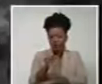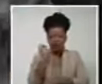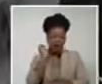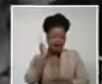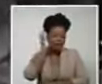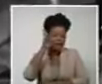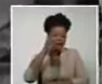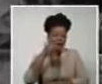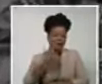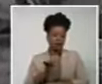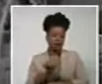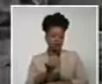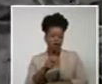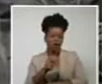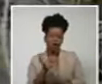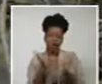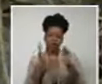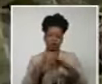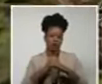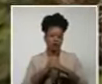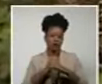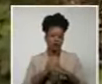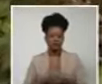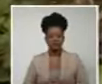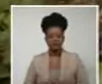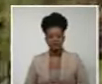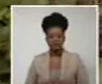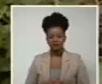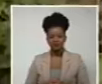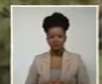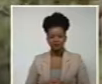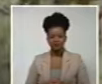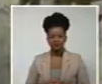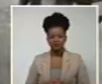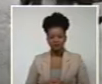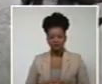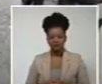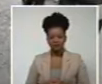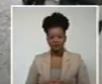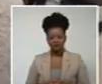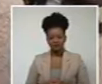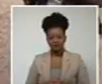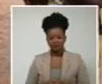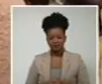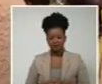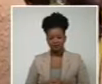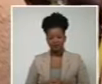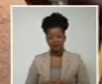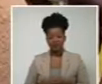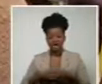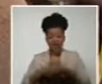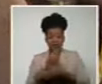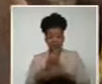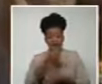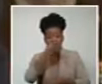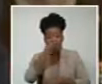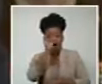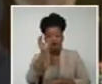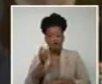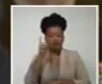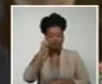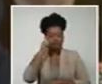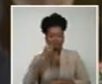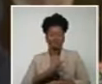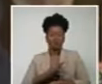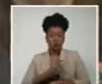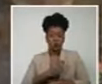noche, habituados a beber de la hierba, conocedores del lenguaje de los pájaros. En el Día de África la conciencia duele. Duele saber